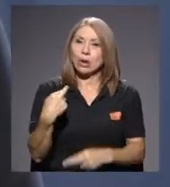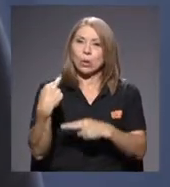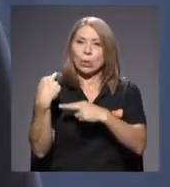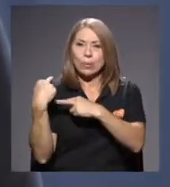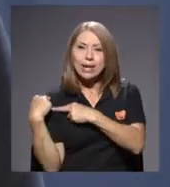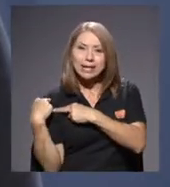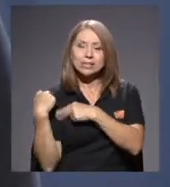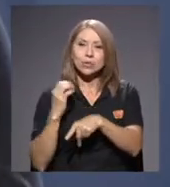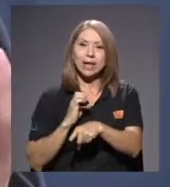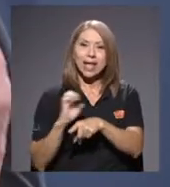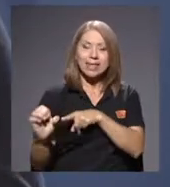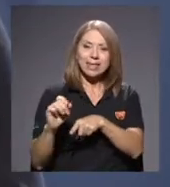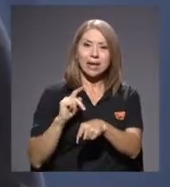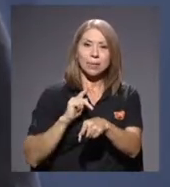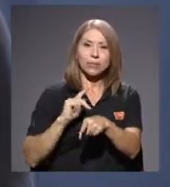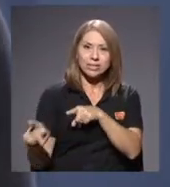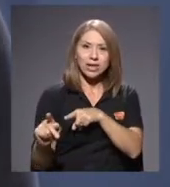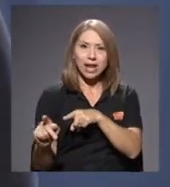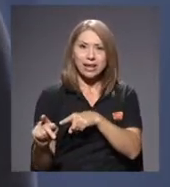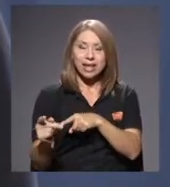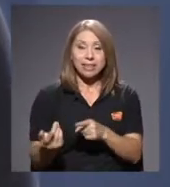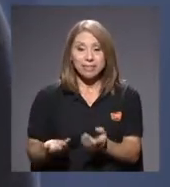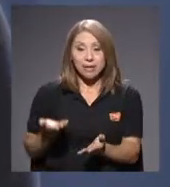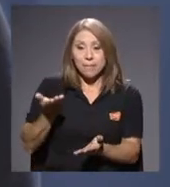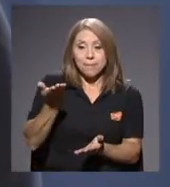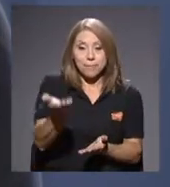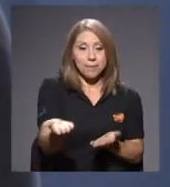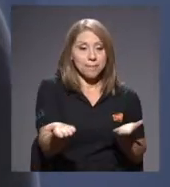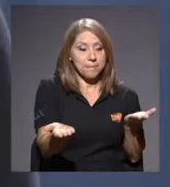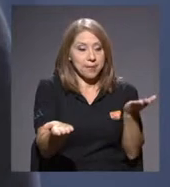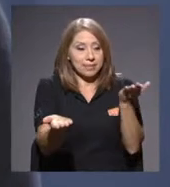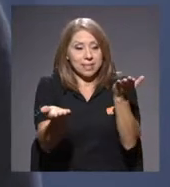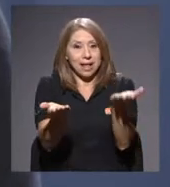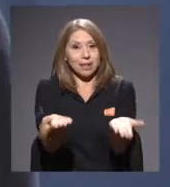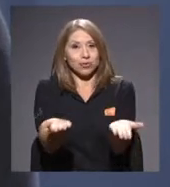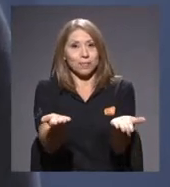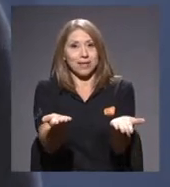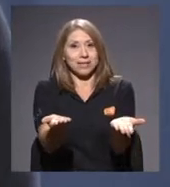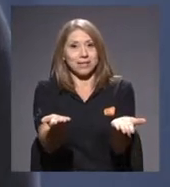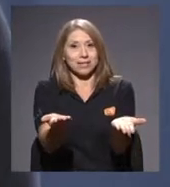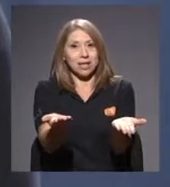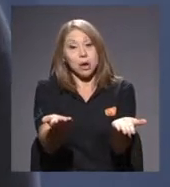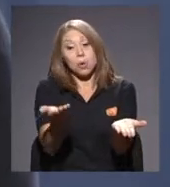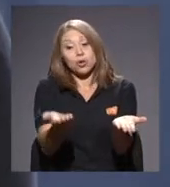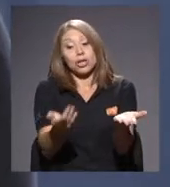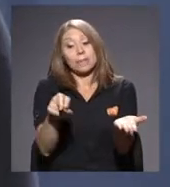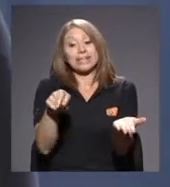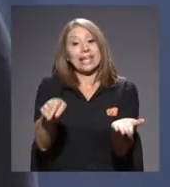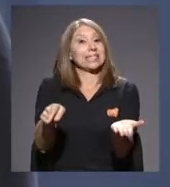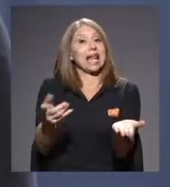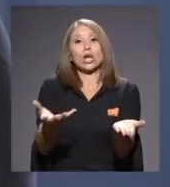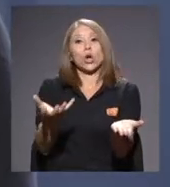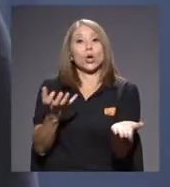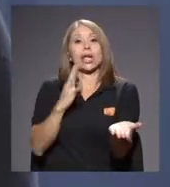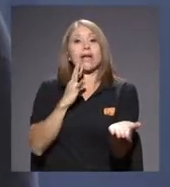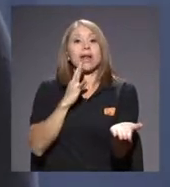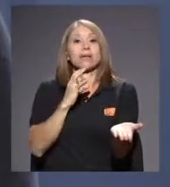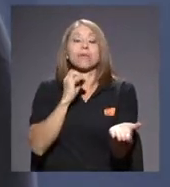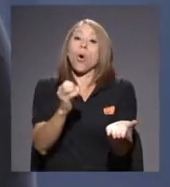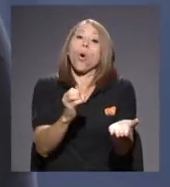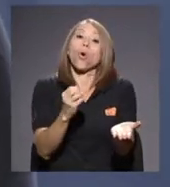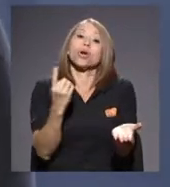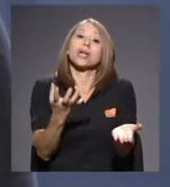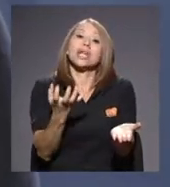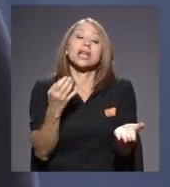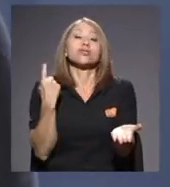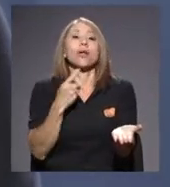ética, profesional, de presentar las dos partes cuando una parte o no quiere hablar o quiere hablar solamente con gritos. Y eso fue uno tal vez de los